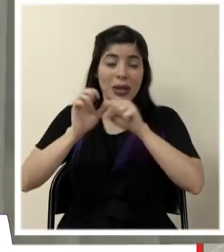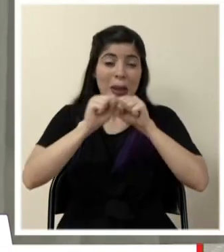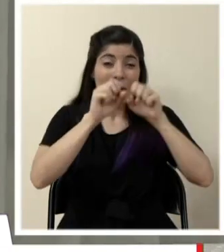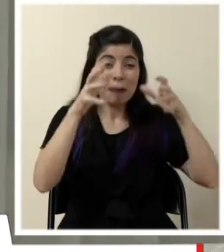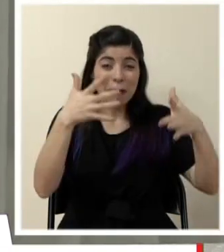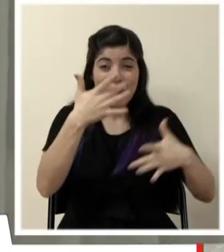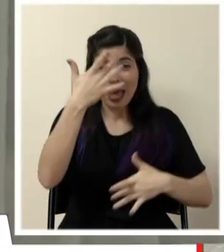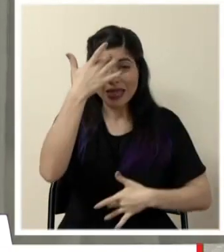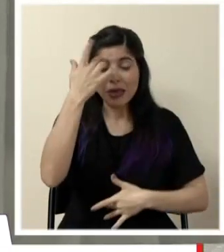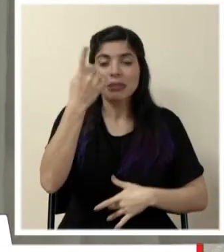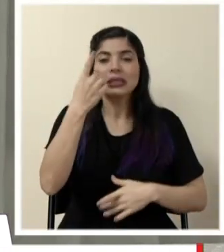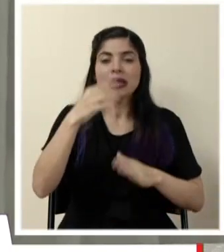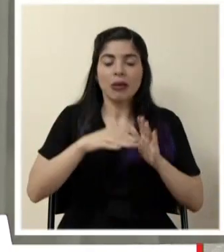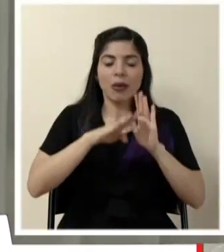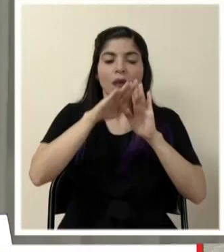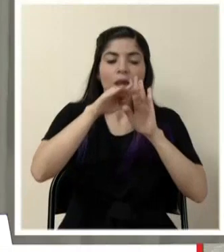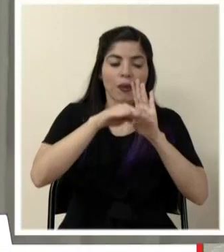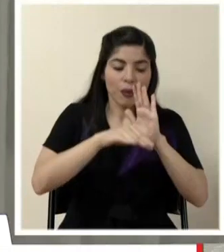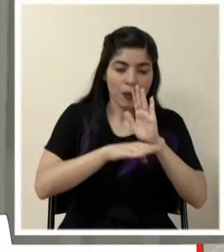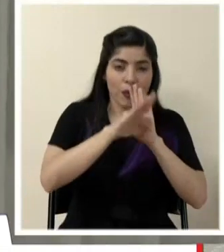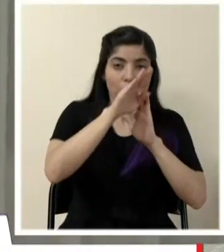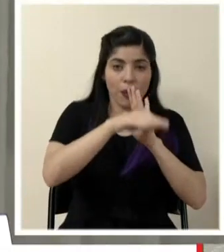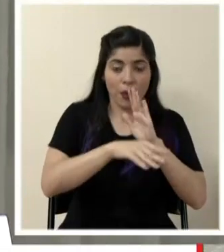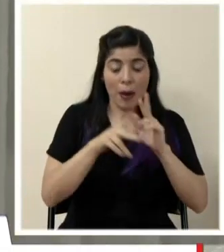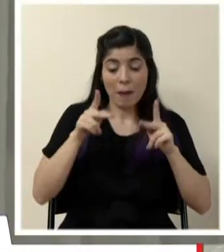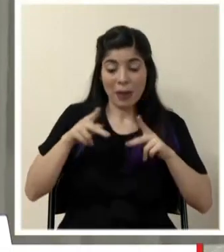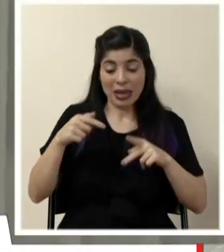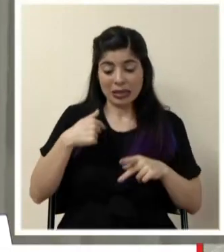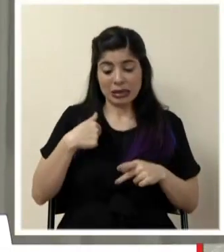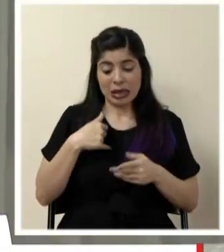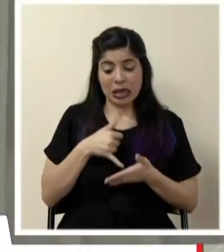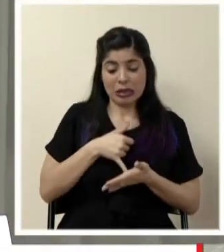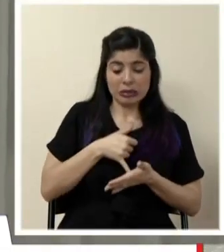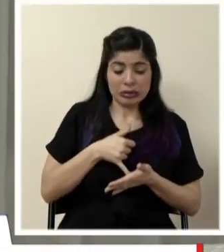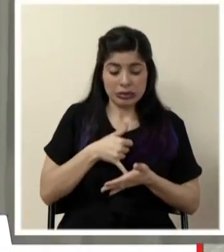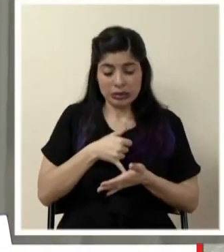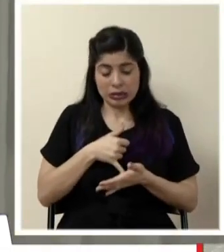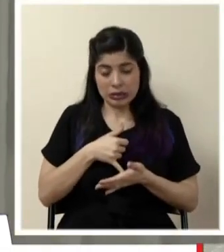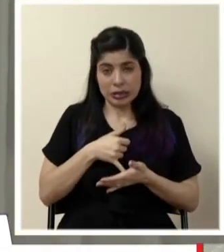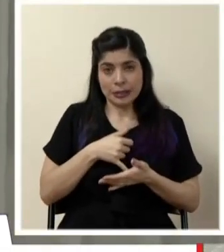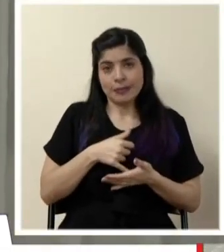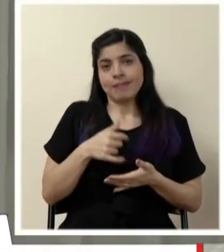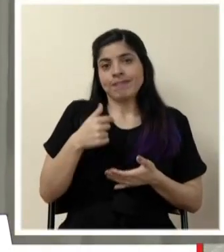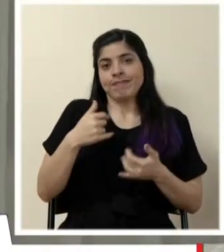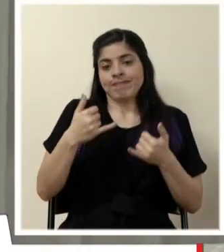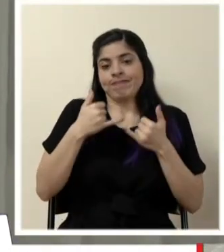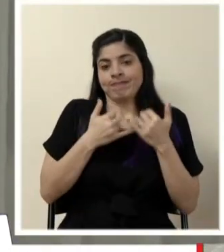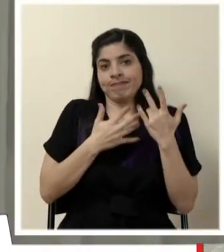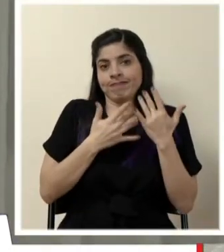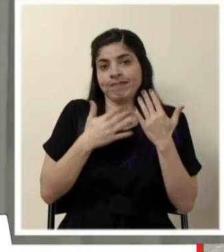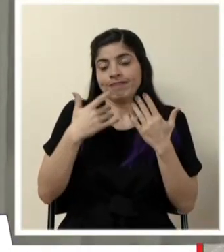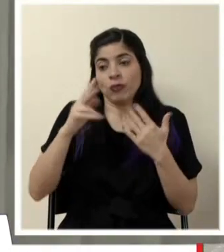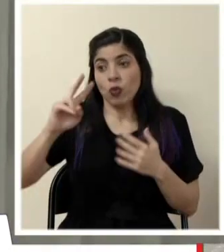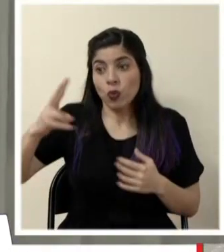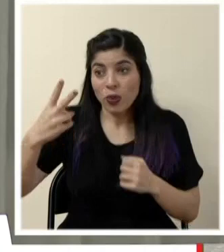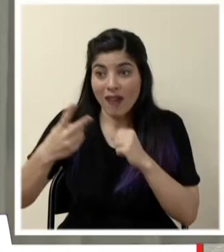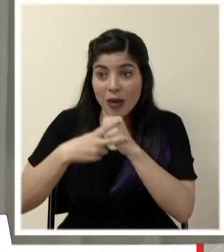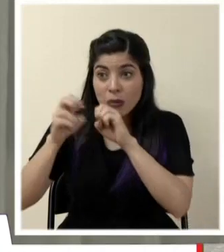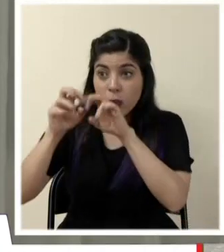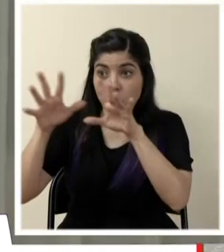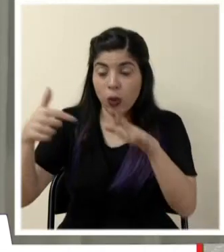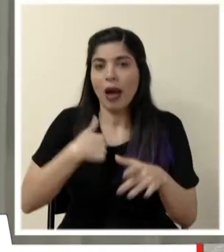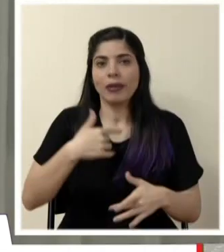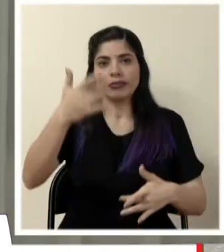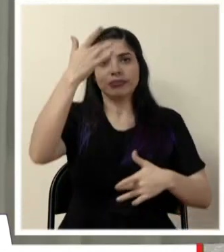comportan generalmente con olas. Personas que han sido susceptibles quedan para posibles posteriores olas, en una segunda, una tercera. No sabemos